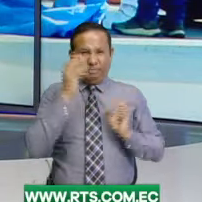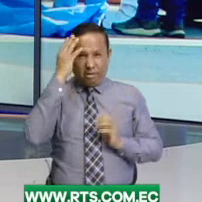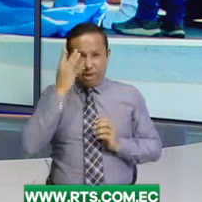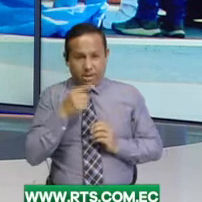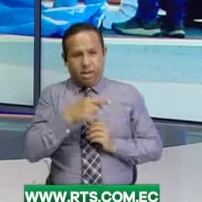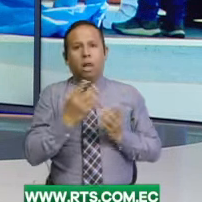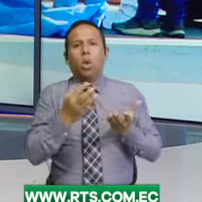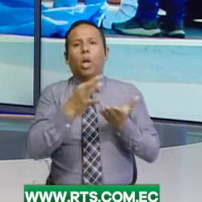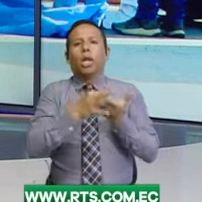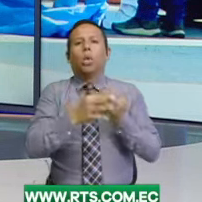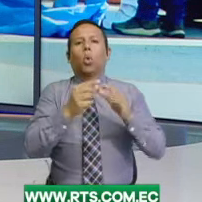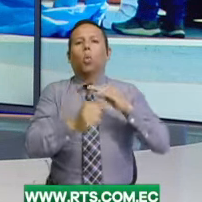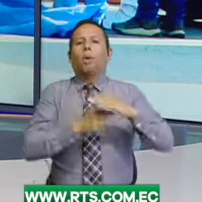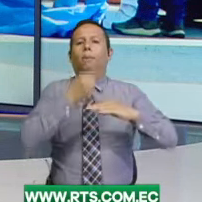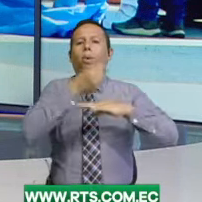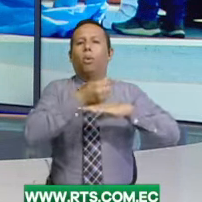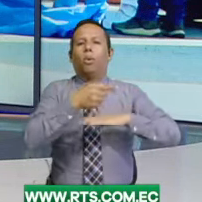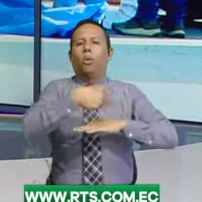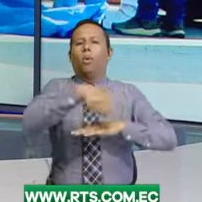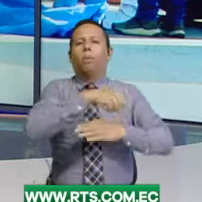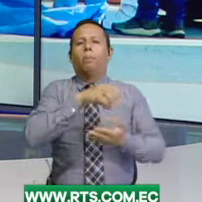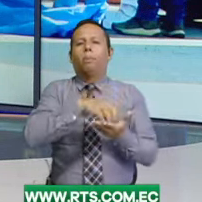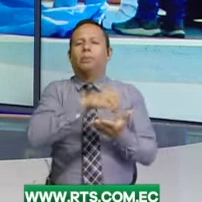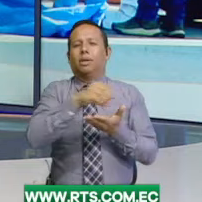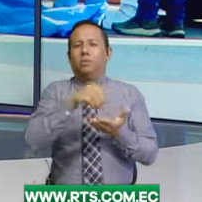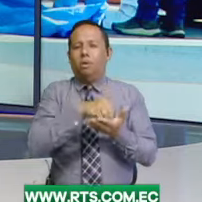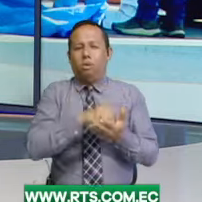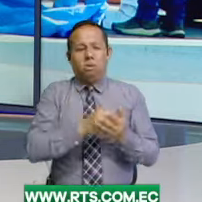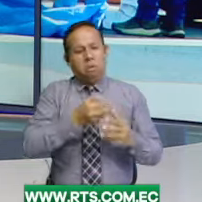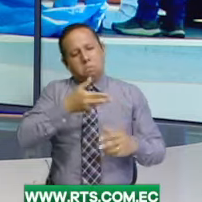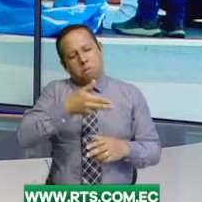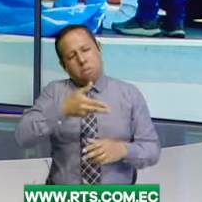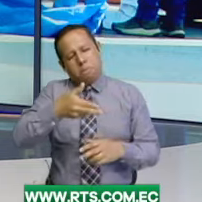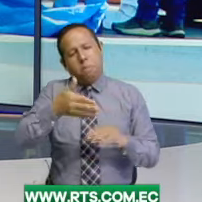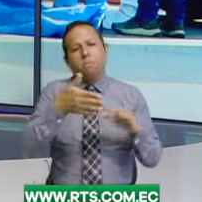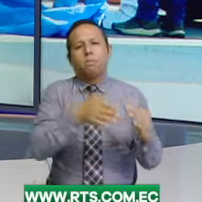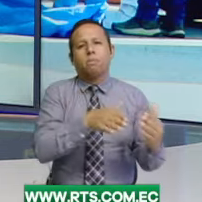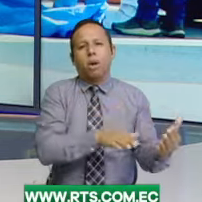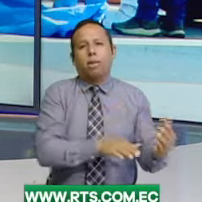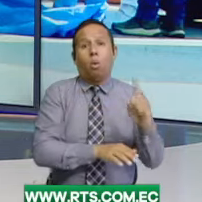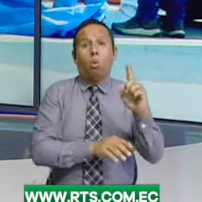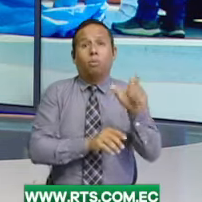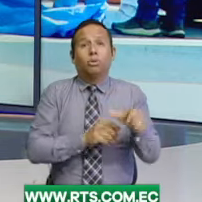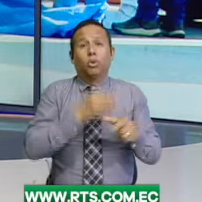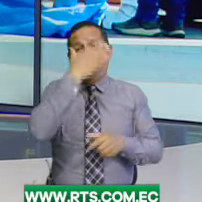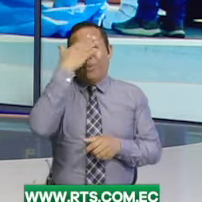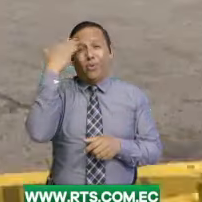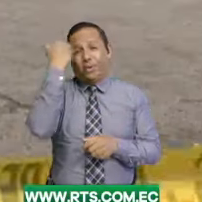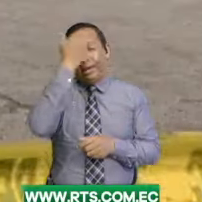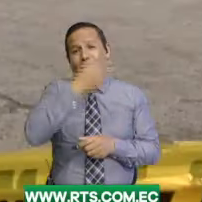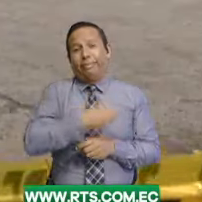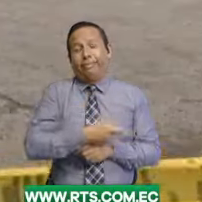El Guabo, provincia de El Oro. Una de las víctimas habría sido colateral.